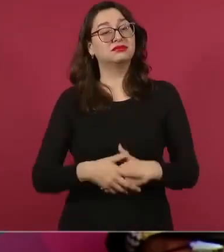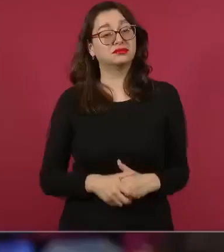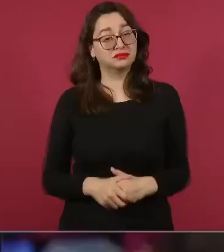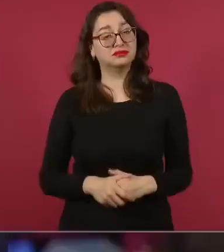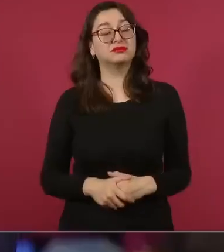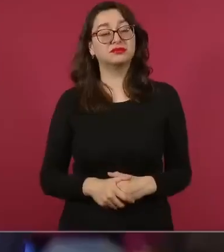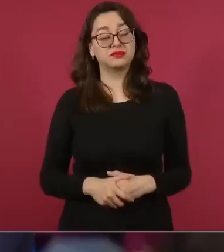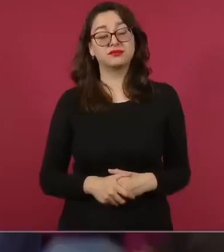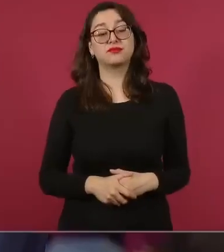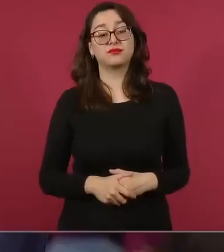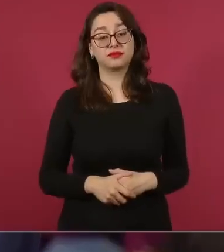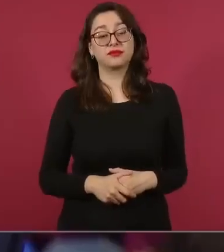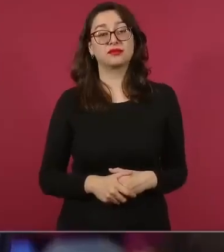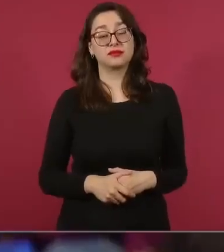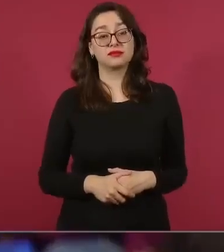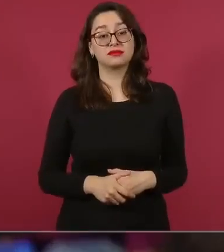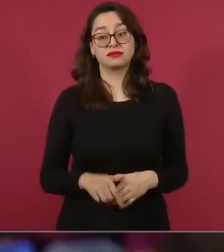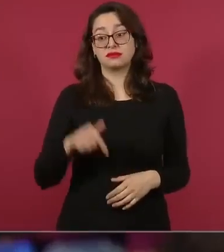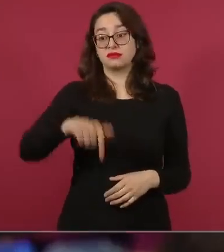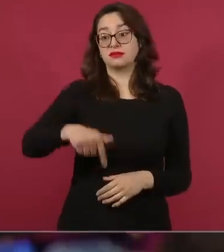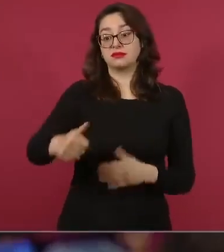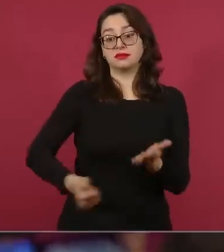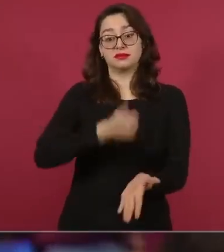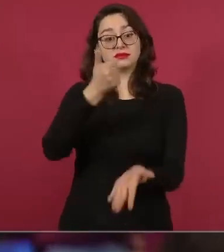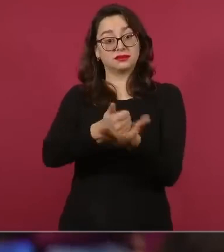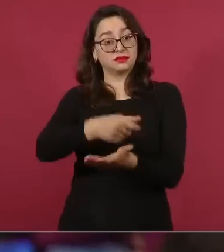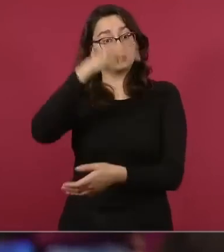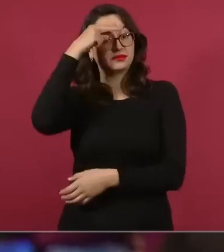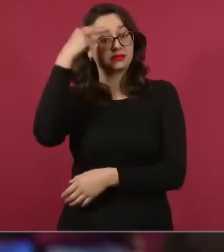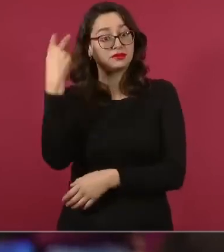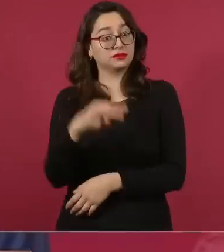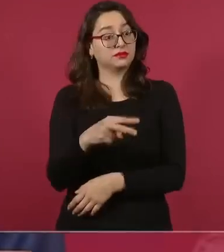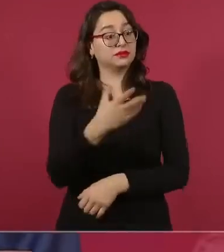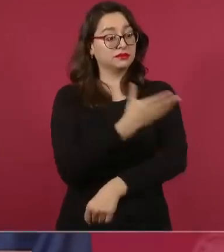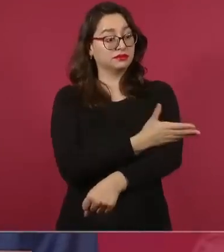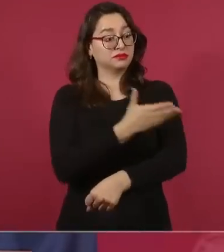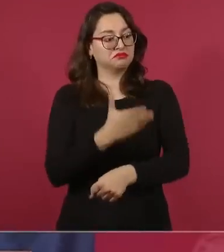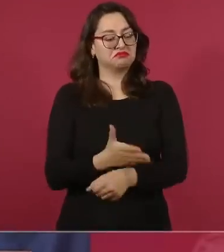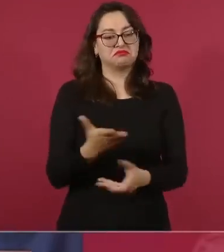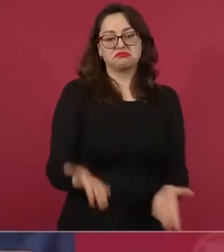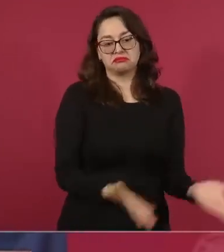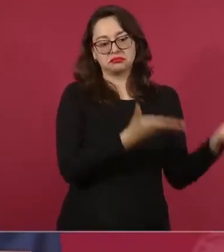Desde su entrada triunfal a la Ciudad de México el